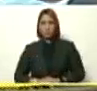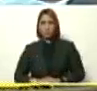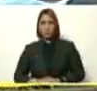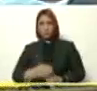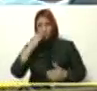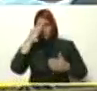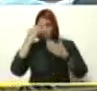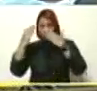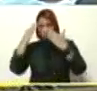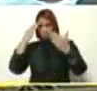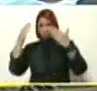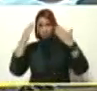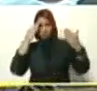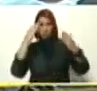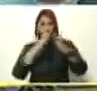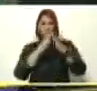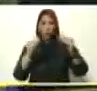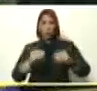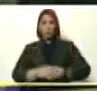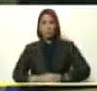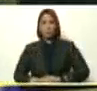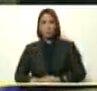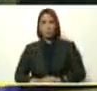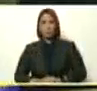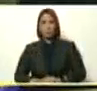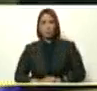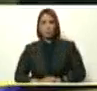Mis saludos a todos.